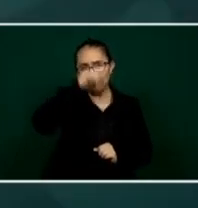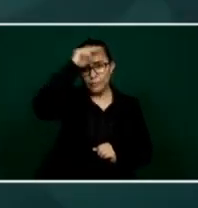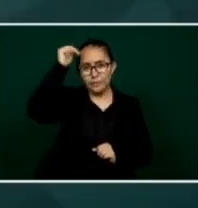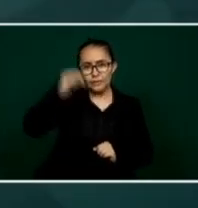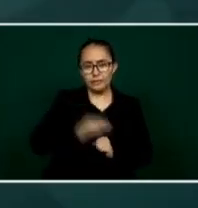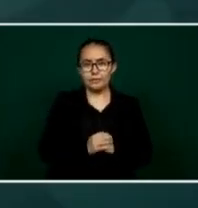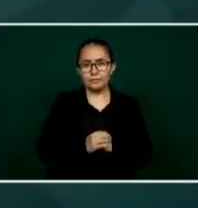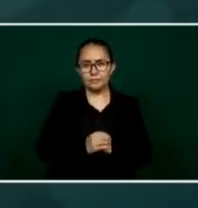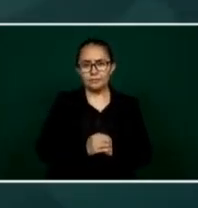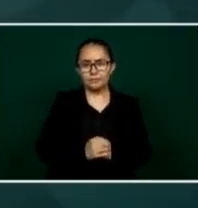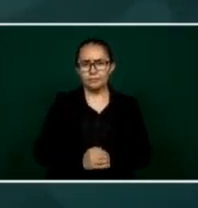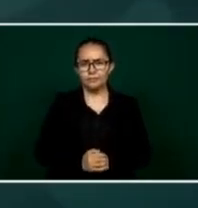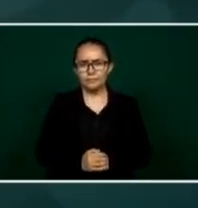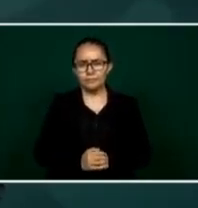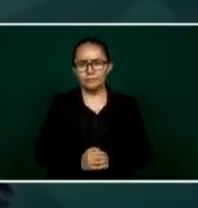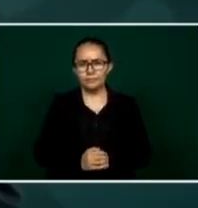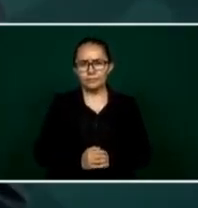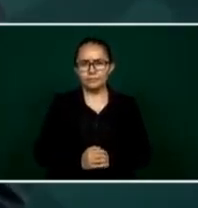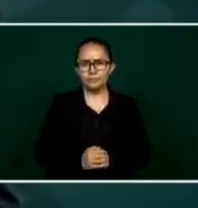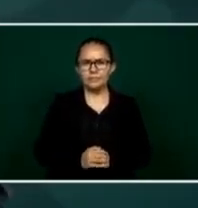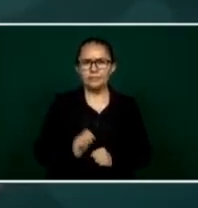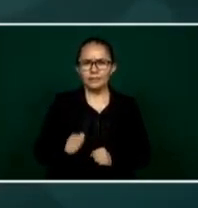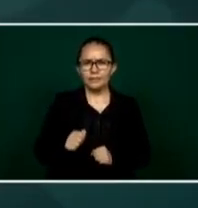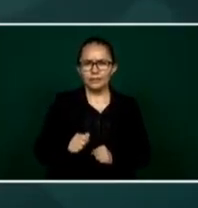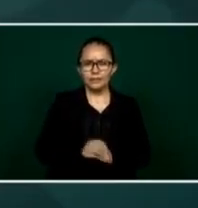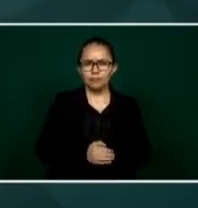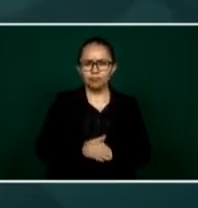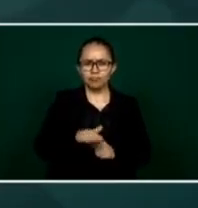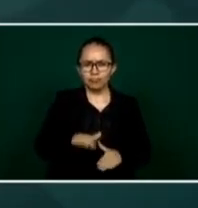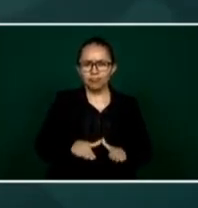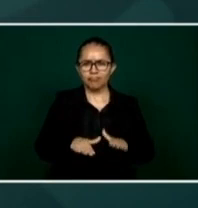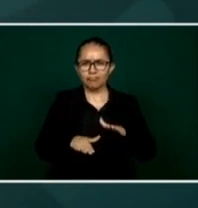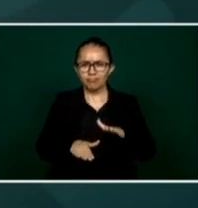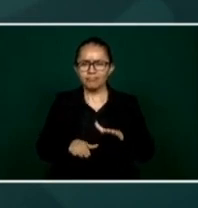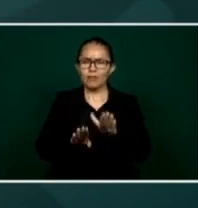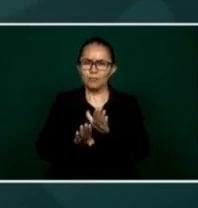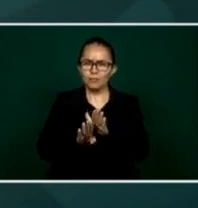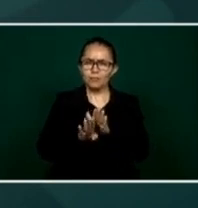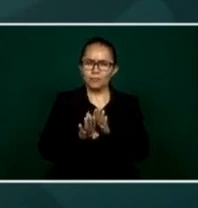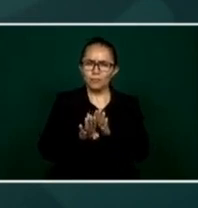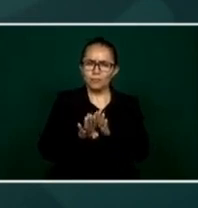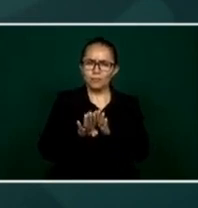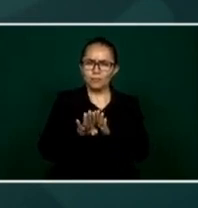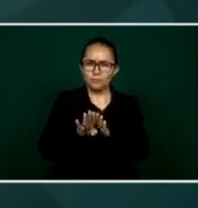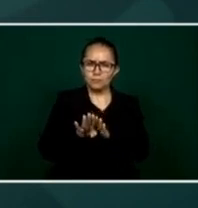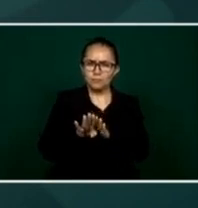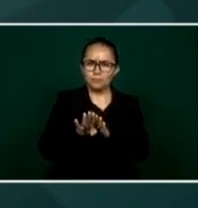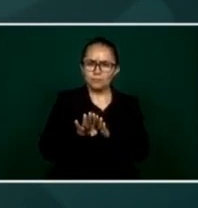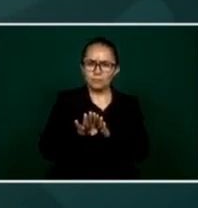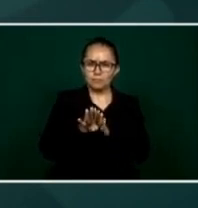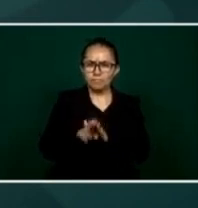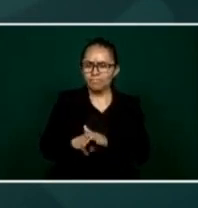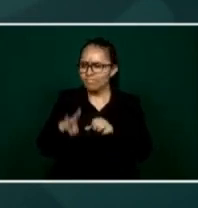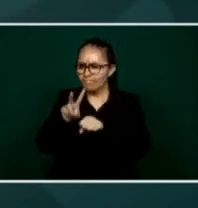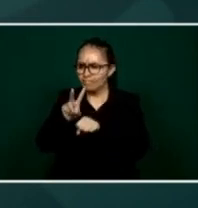Nayarit, a todo el país, es que se avanza mucho en garantizar la paz